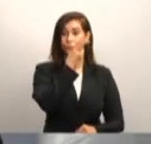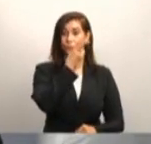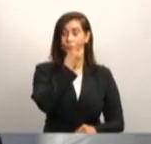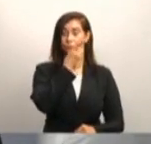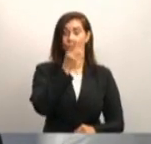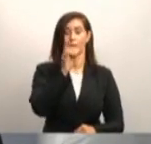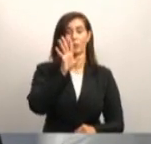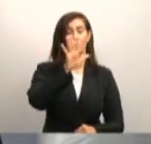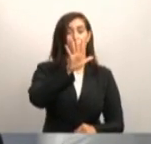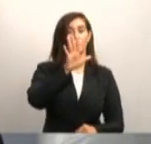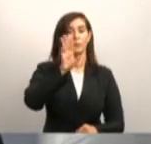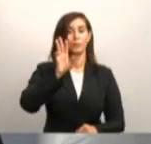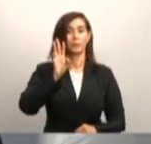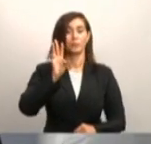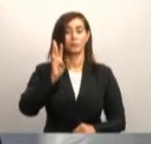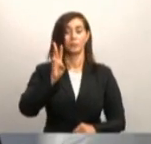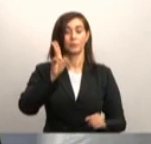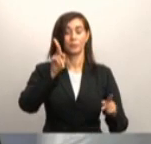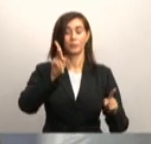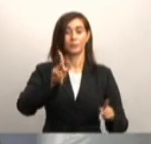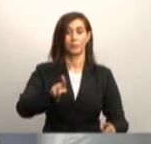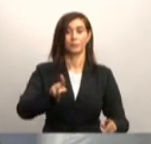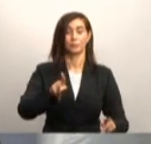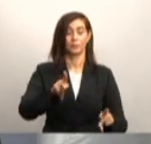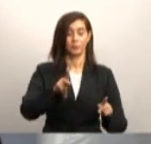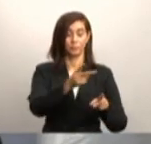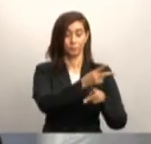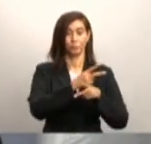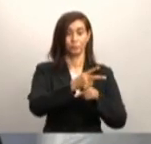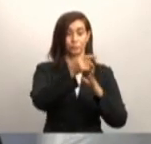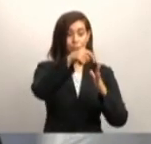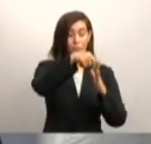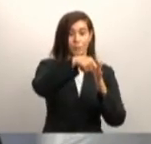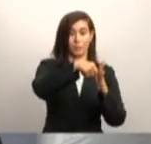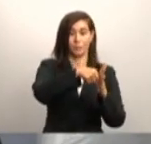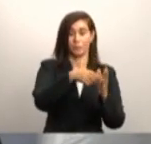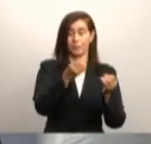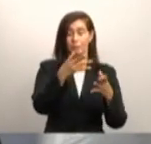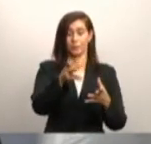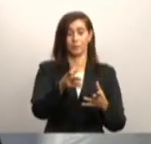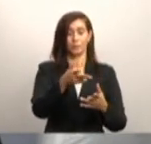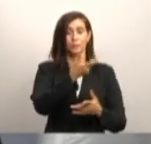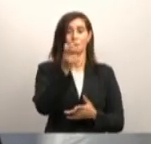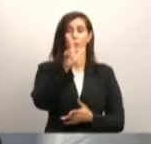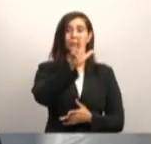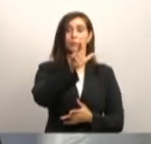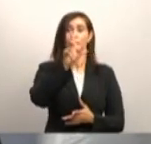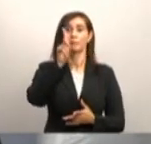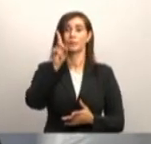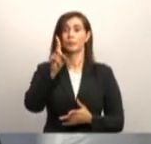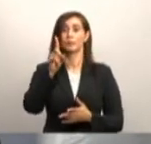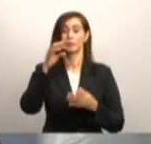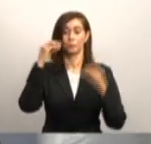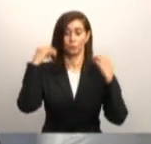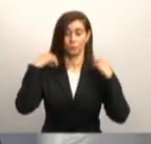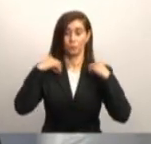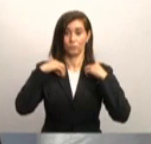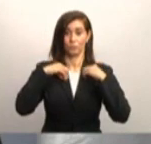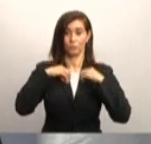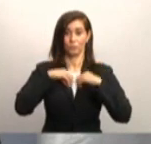de 56 pacientes que están en UCI, solo 31 están